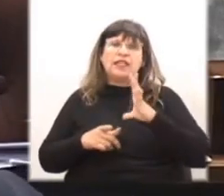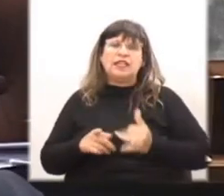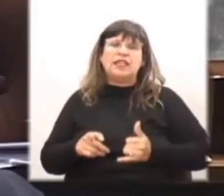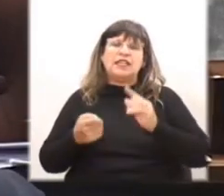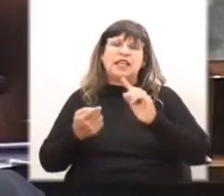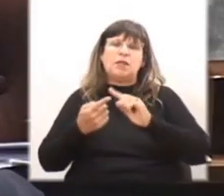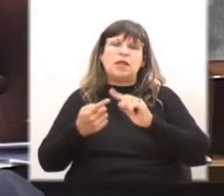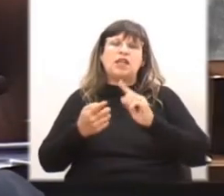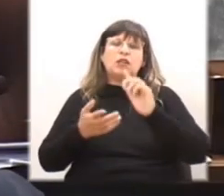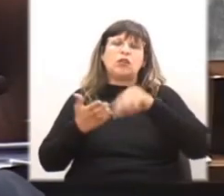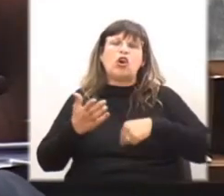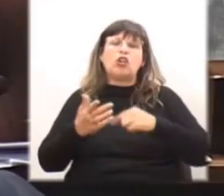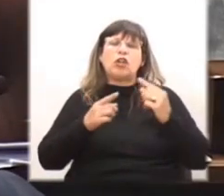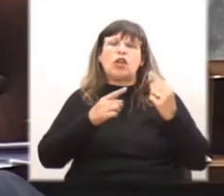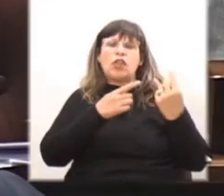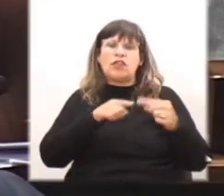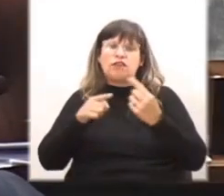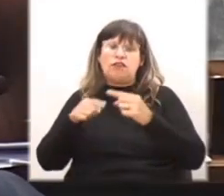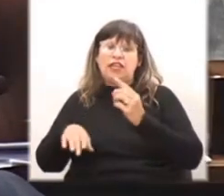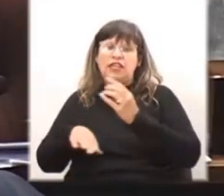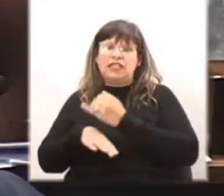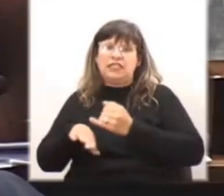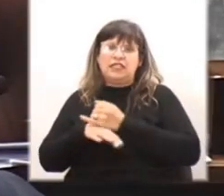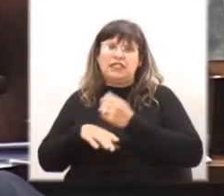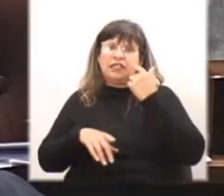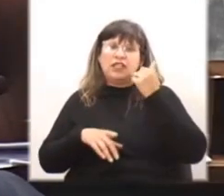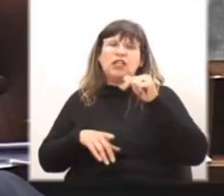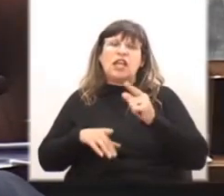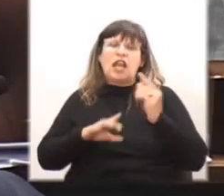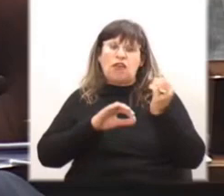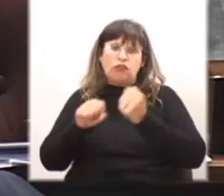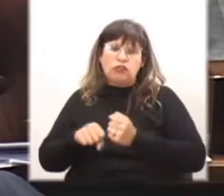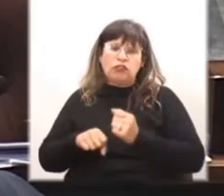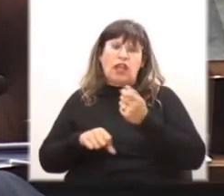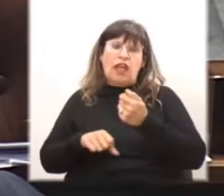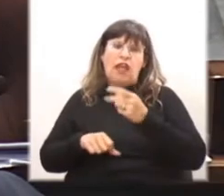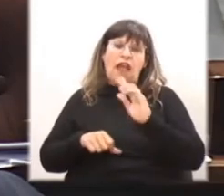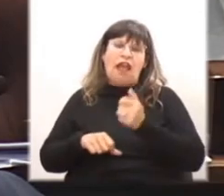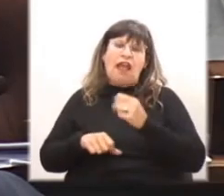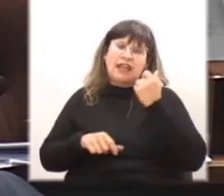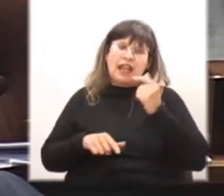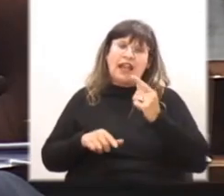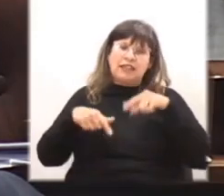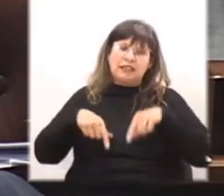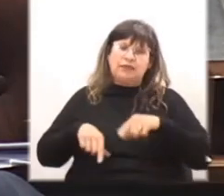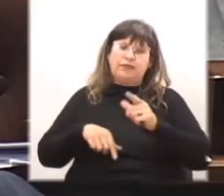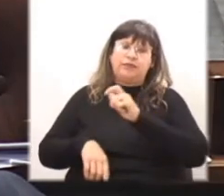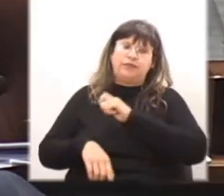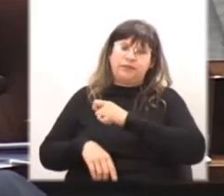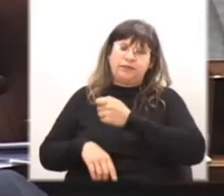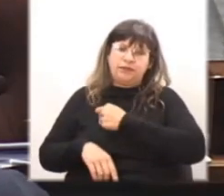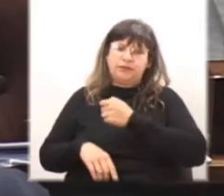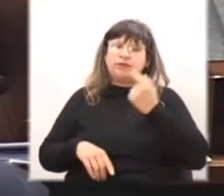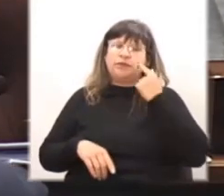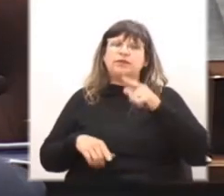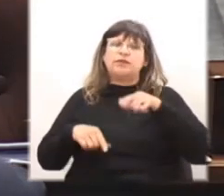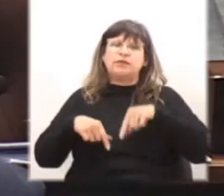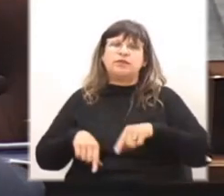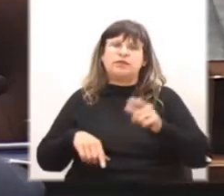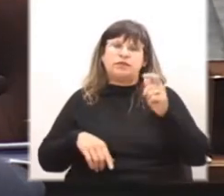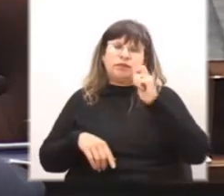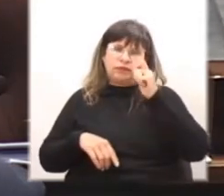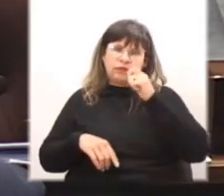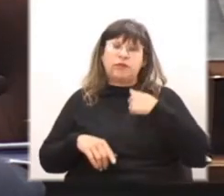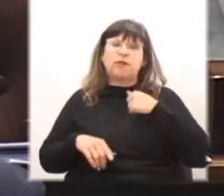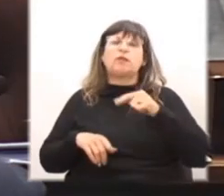diferentes instituciones, entre ellas la Fundación Aganar, la Intendencia de Artigas, el Ministerio de Turismo y la Administración Nacional de